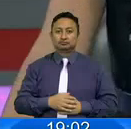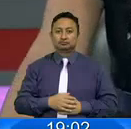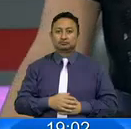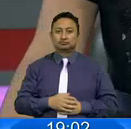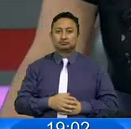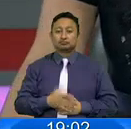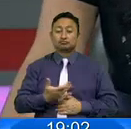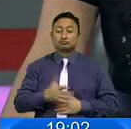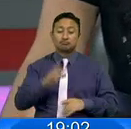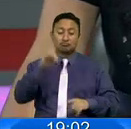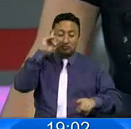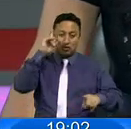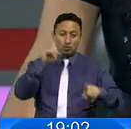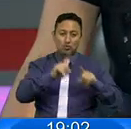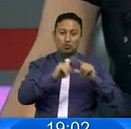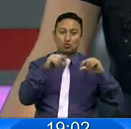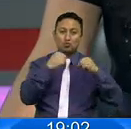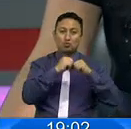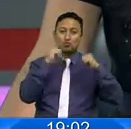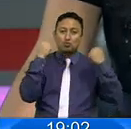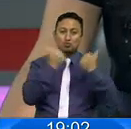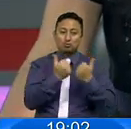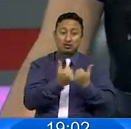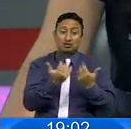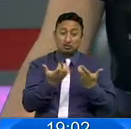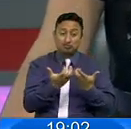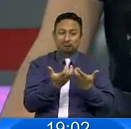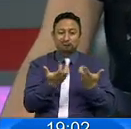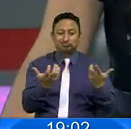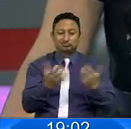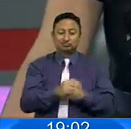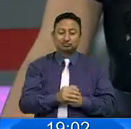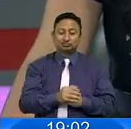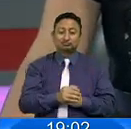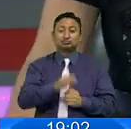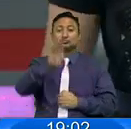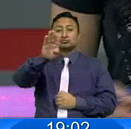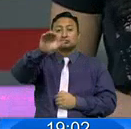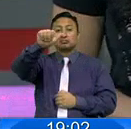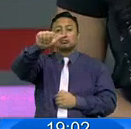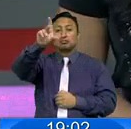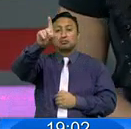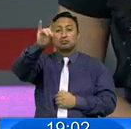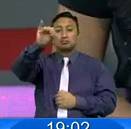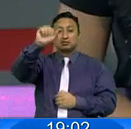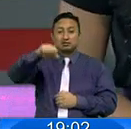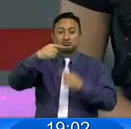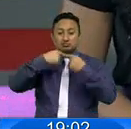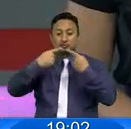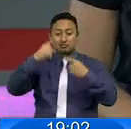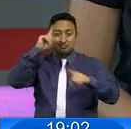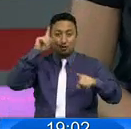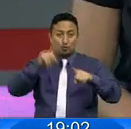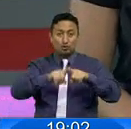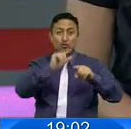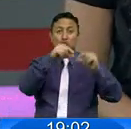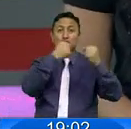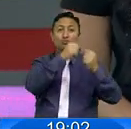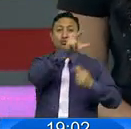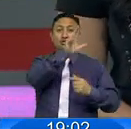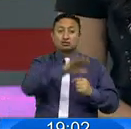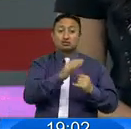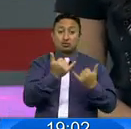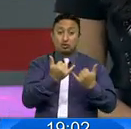el acuerdo de la mayoría legislativa tambalea desde la bancada de woody del vad y se anuncia que el acuerdo con el partido de gobierno entra